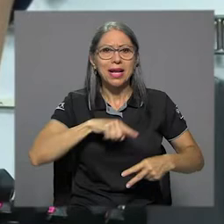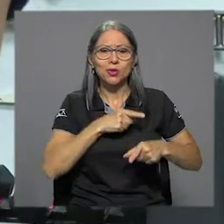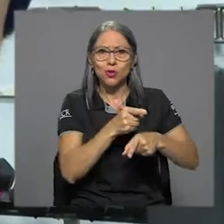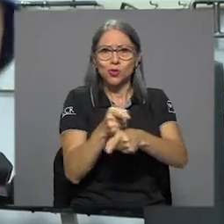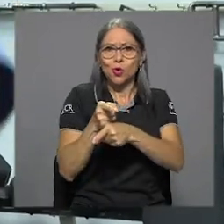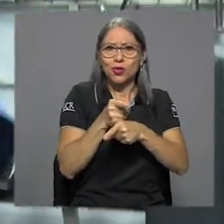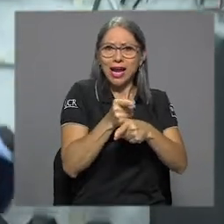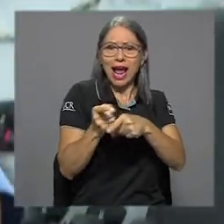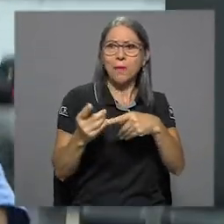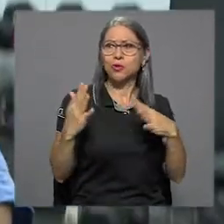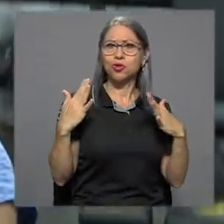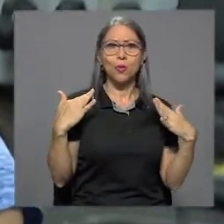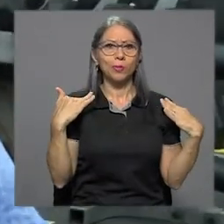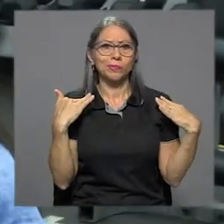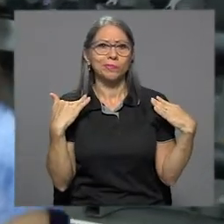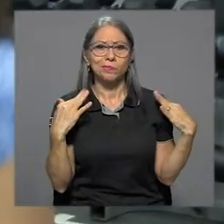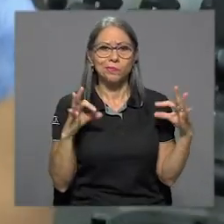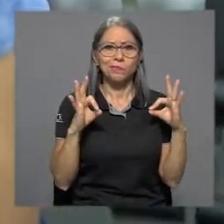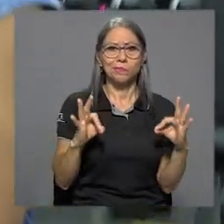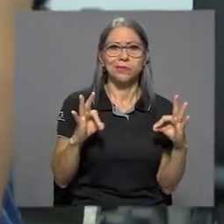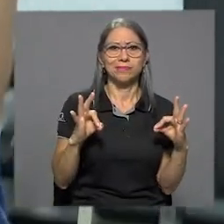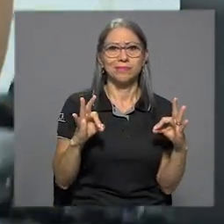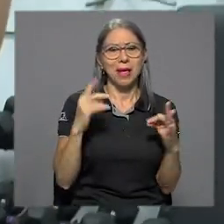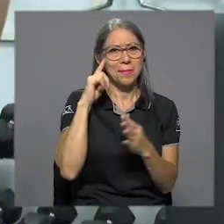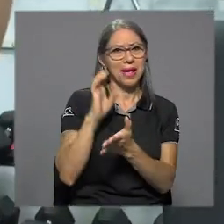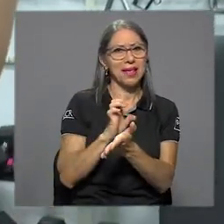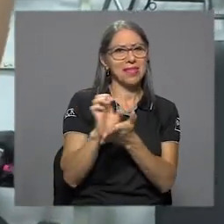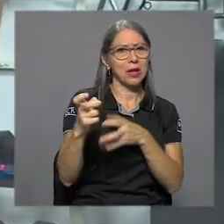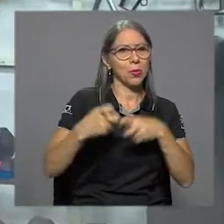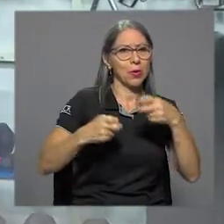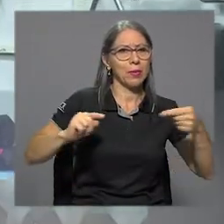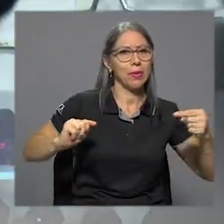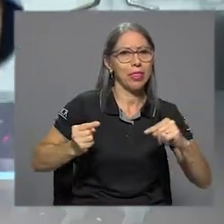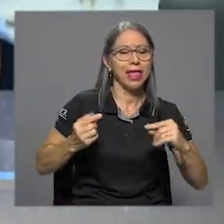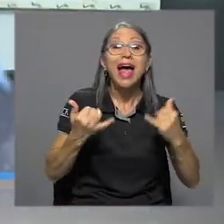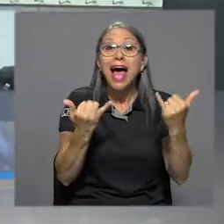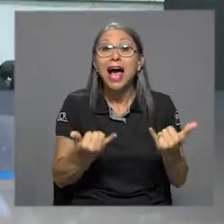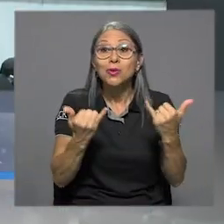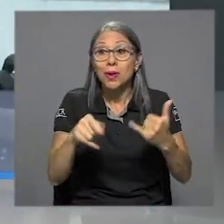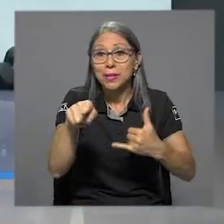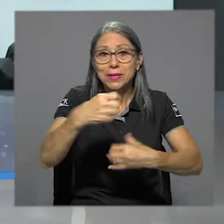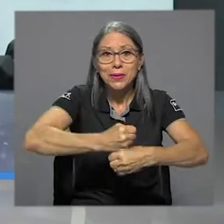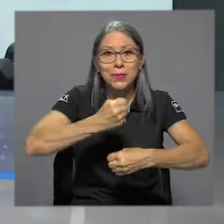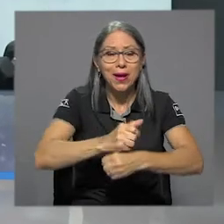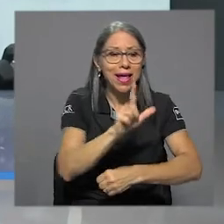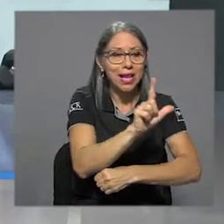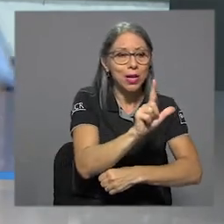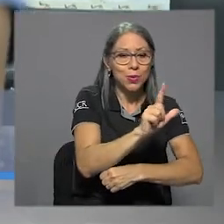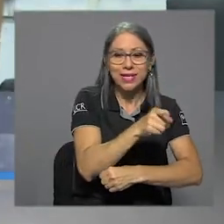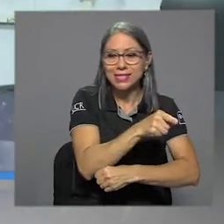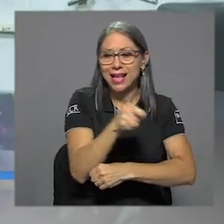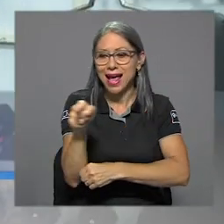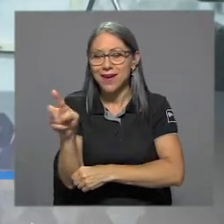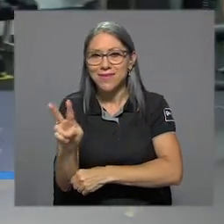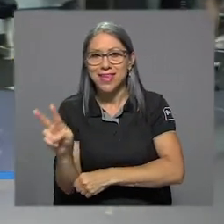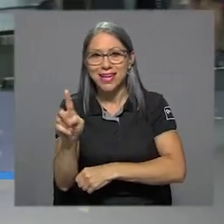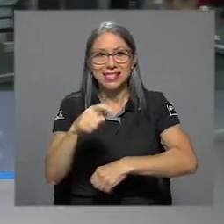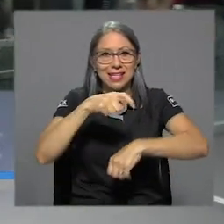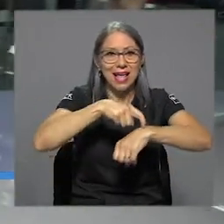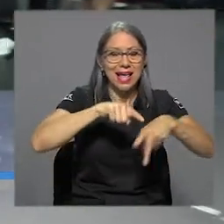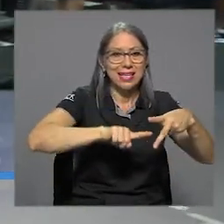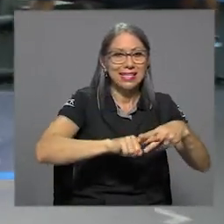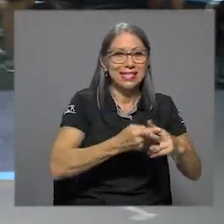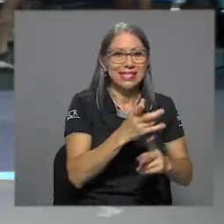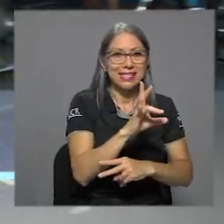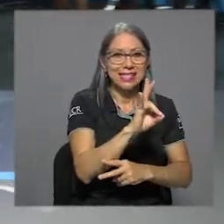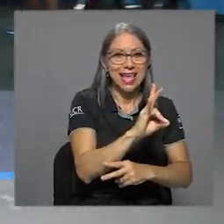evite que nosotros tengamos alguna lesión. Actualmente, el gimnasio opera en horario de lunes a viernes de 7 de